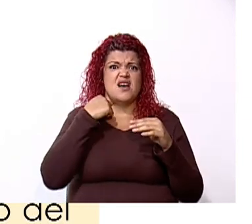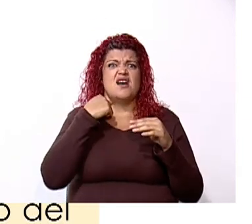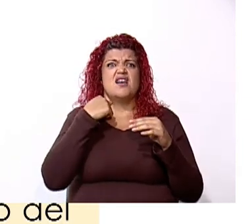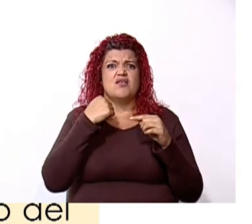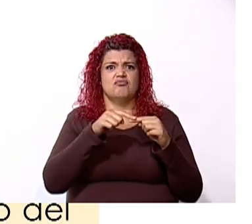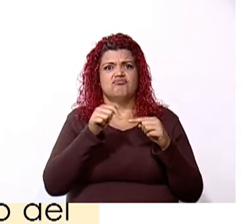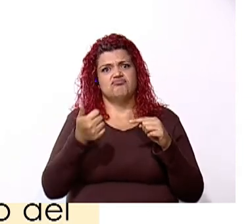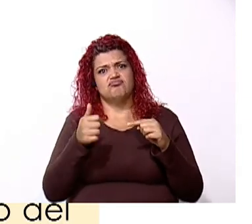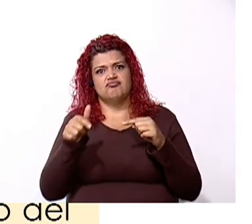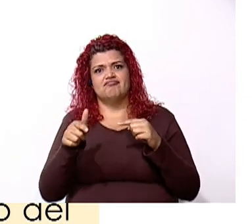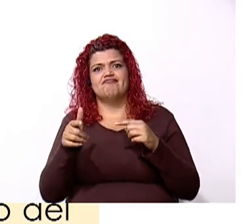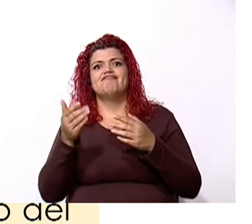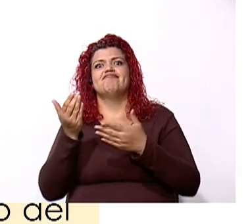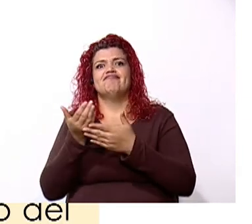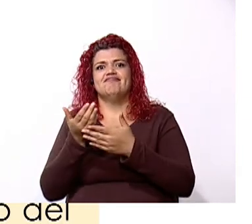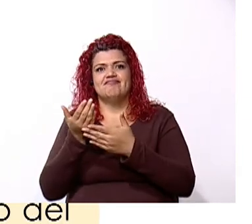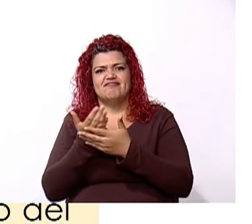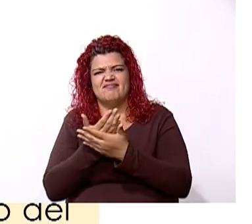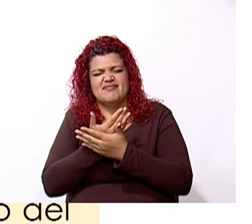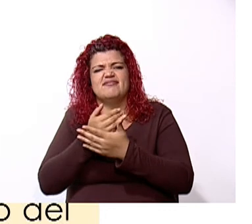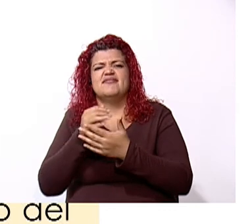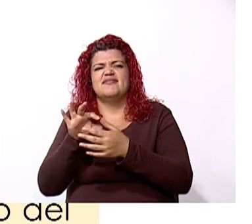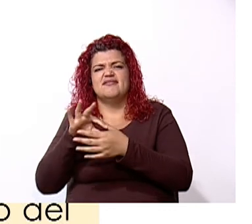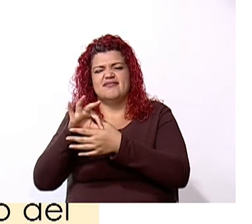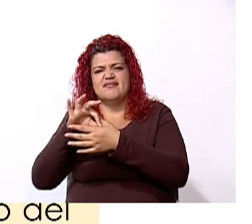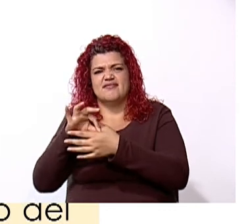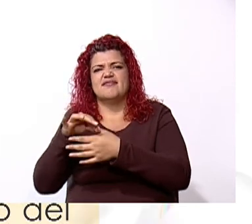barbecue. Muy bien, entonces,